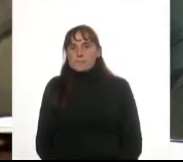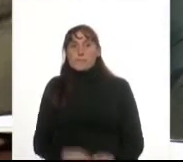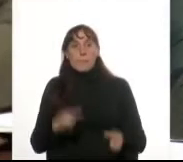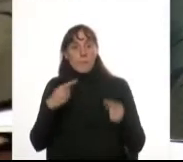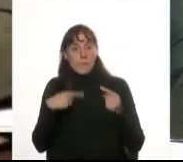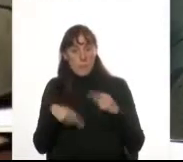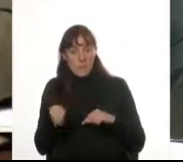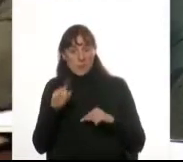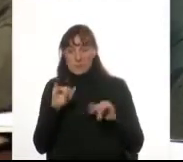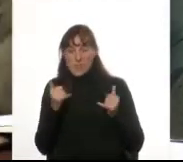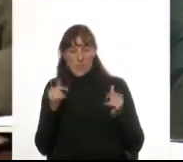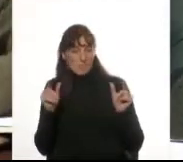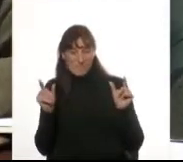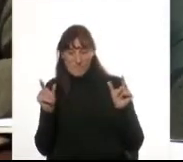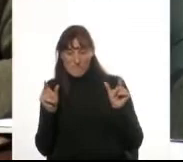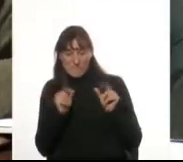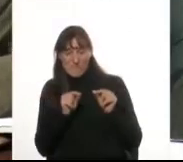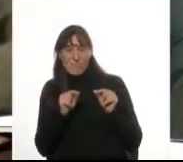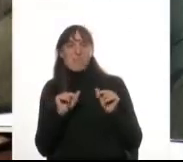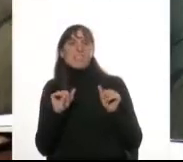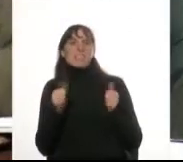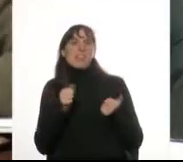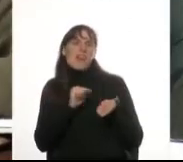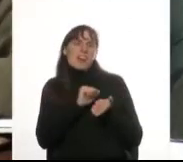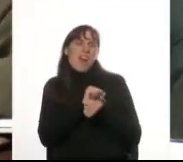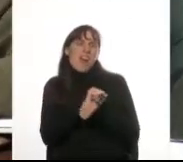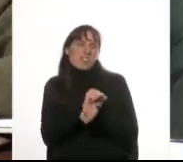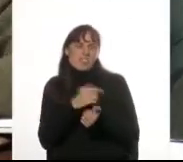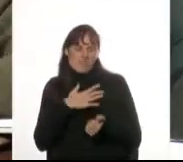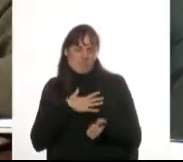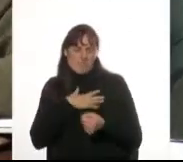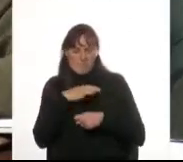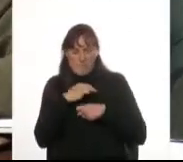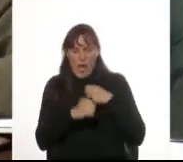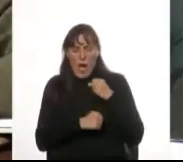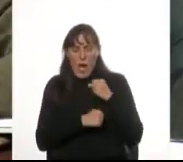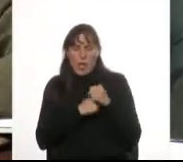Pero cuando se ha pasado por una cárcel tantos años,